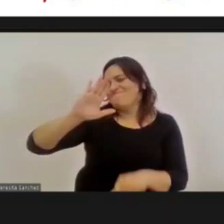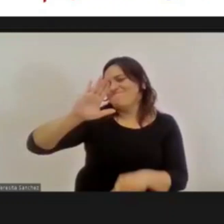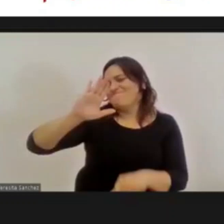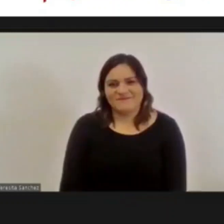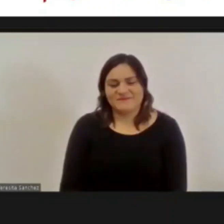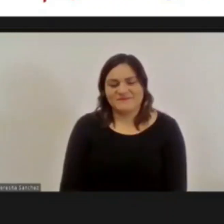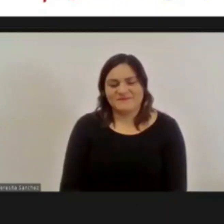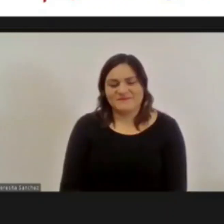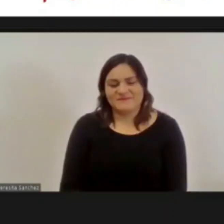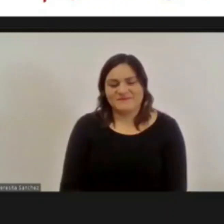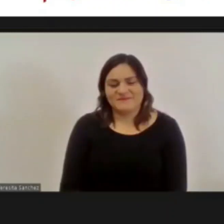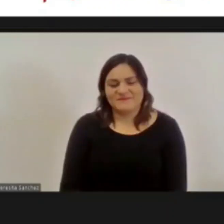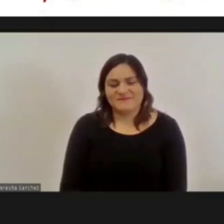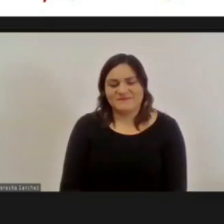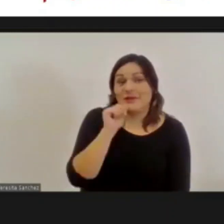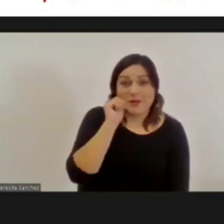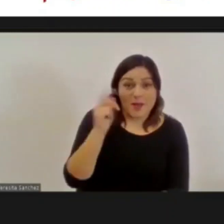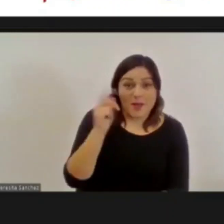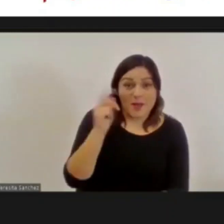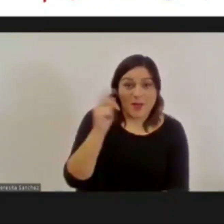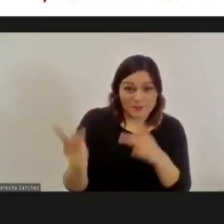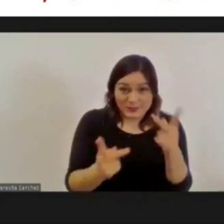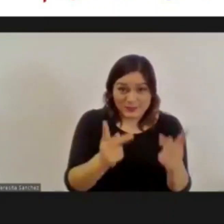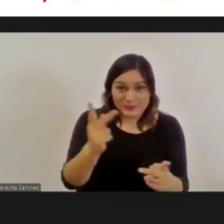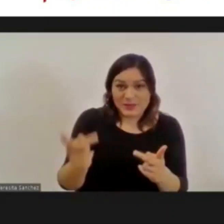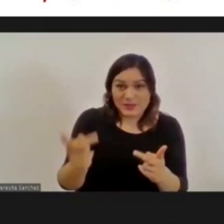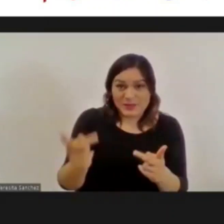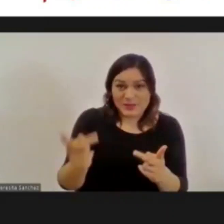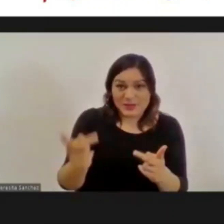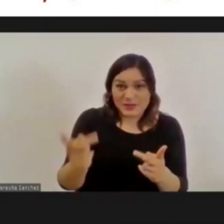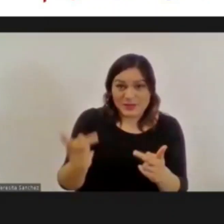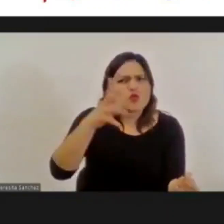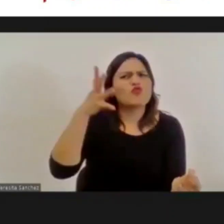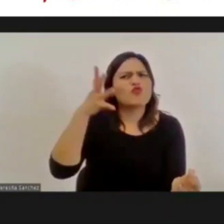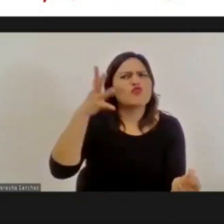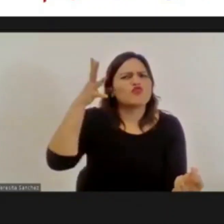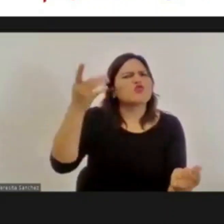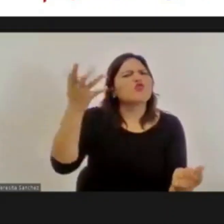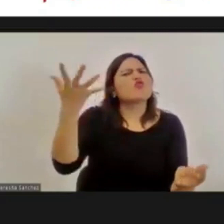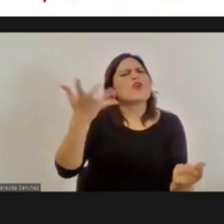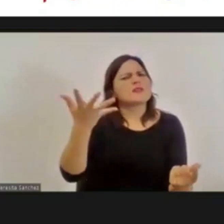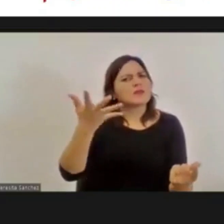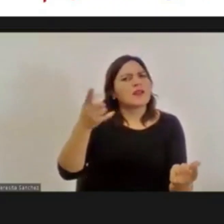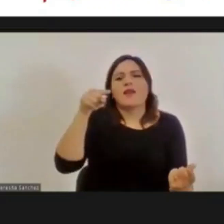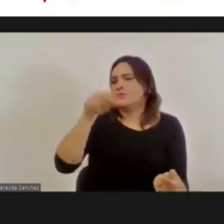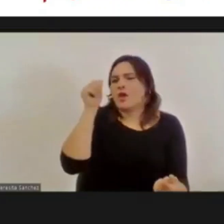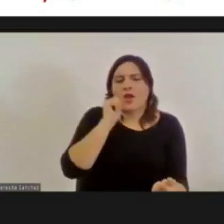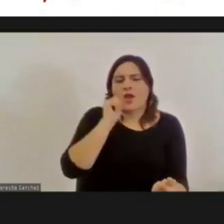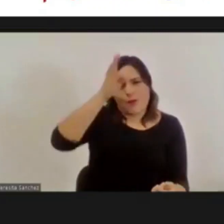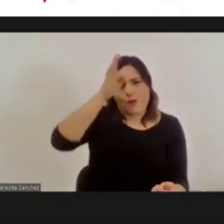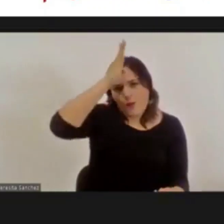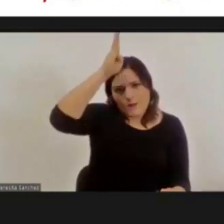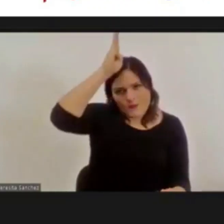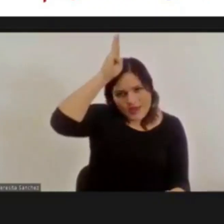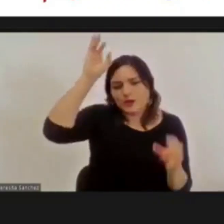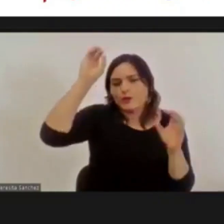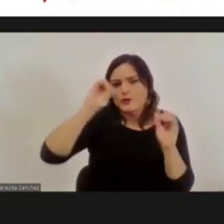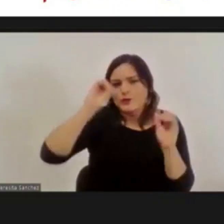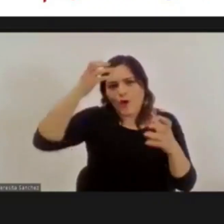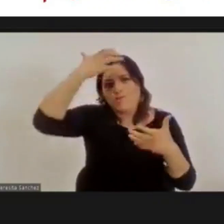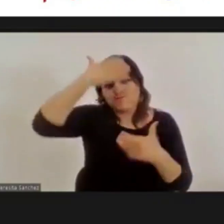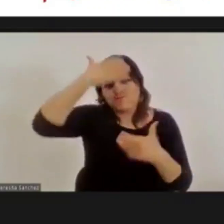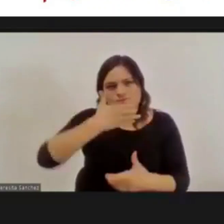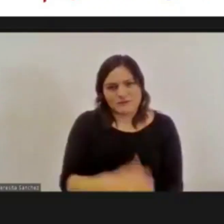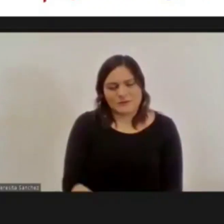Siempre que le preguntamos a los niños qué quieren ser de grande, o son bomberos o son astronautas, ¿no? Él se